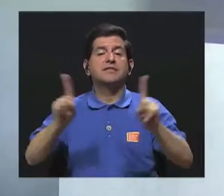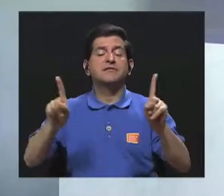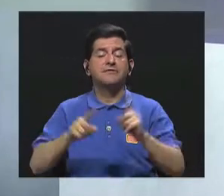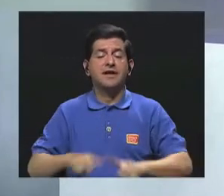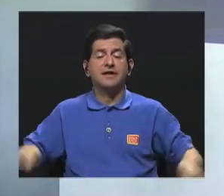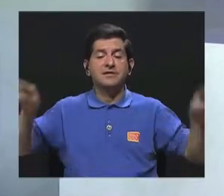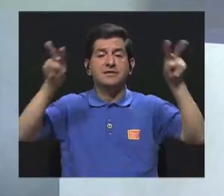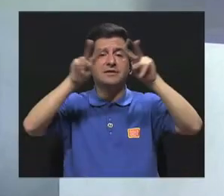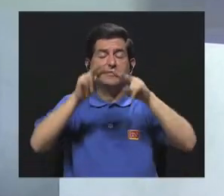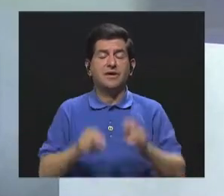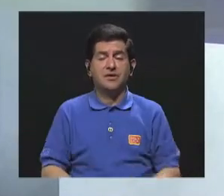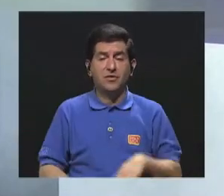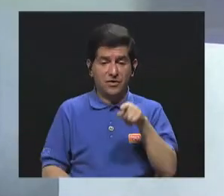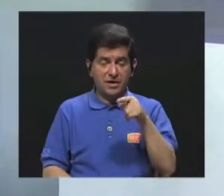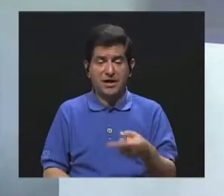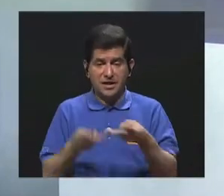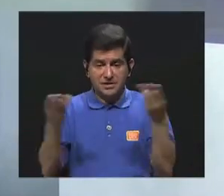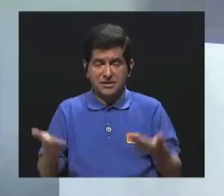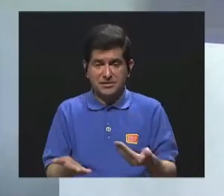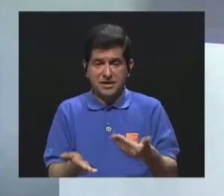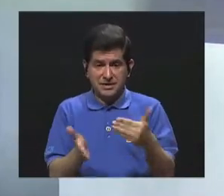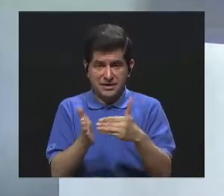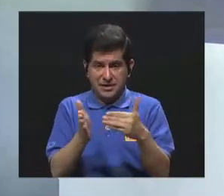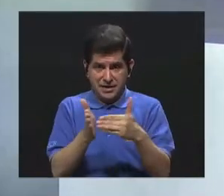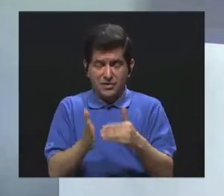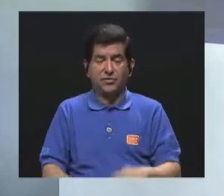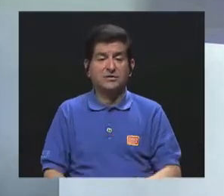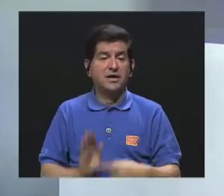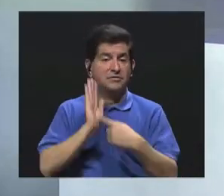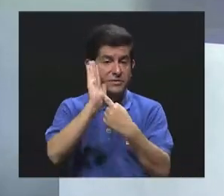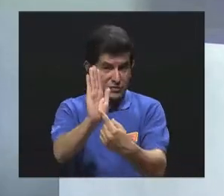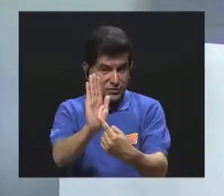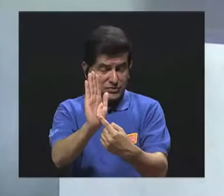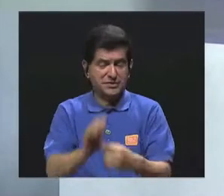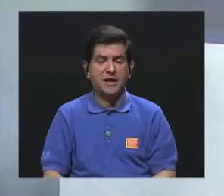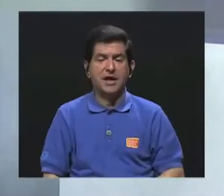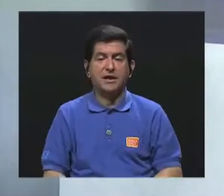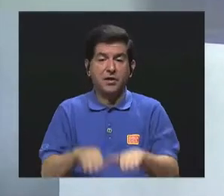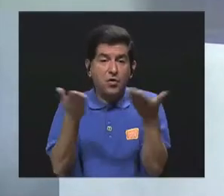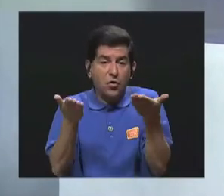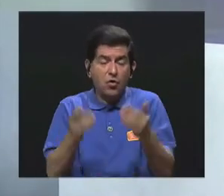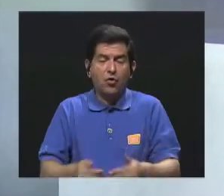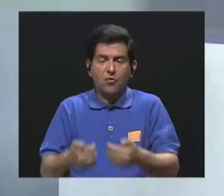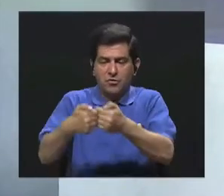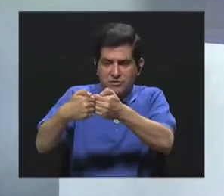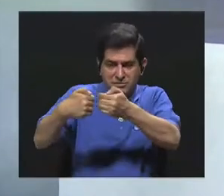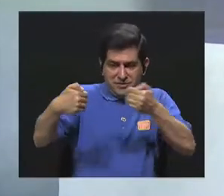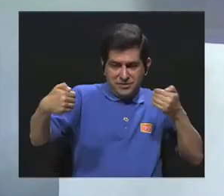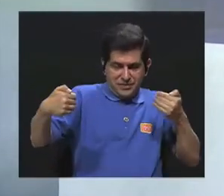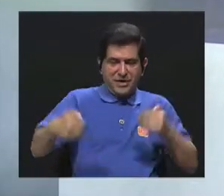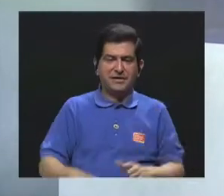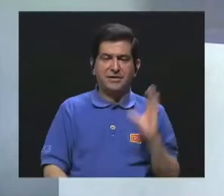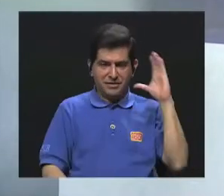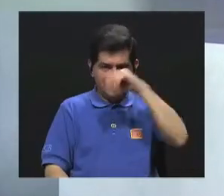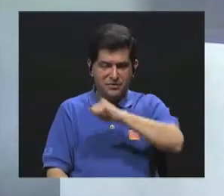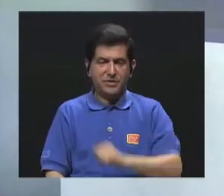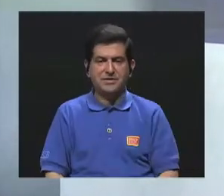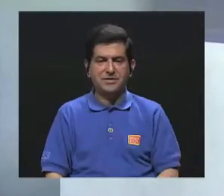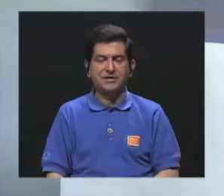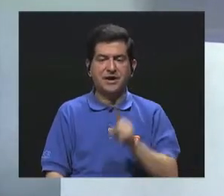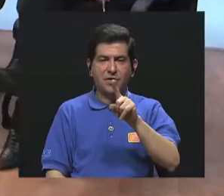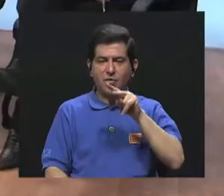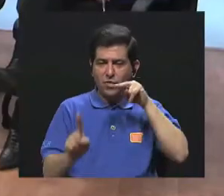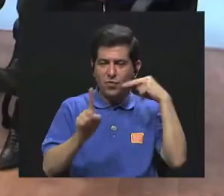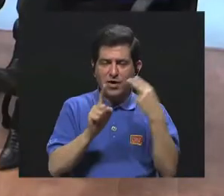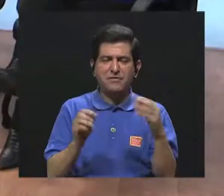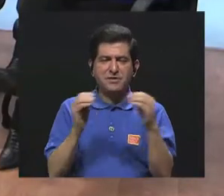el material que ella había construido. Claro. ¿Verdad? Que a veces es difícil alejarse y reconocerlo. Sí, de repente un ojo más objetivo. O sea,